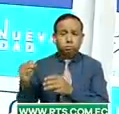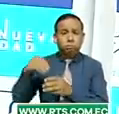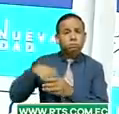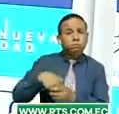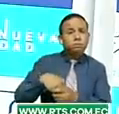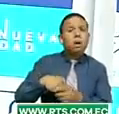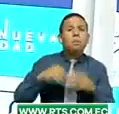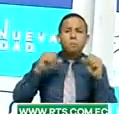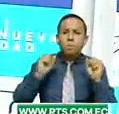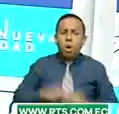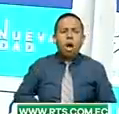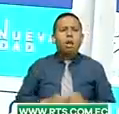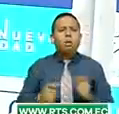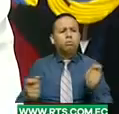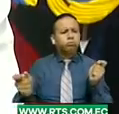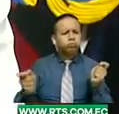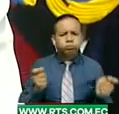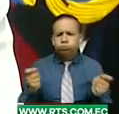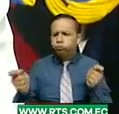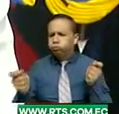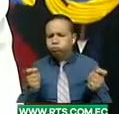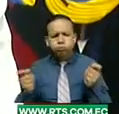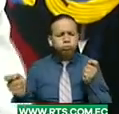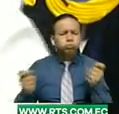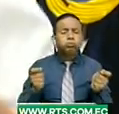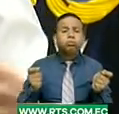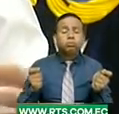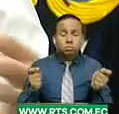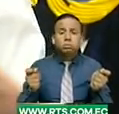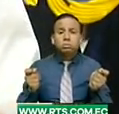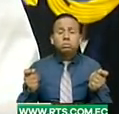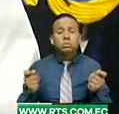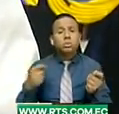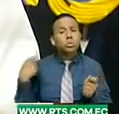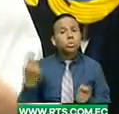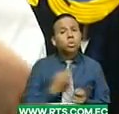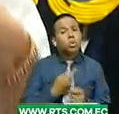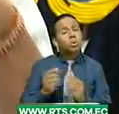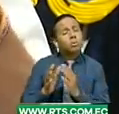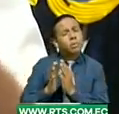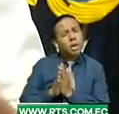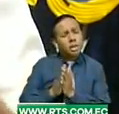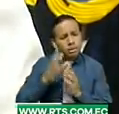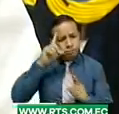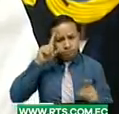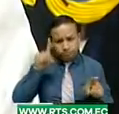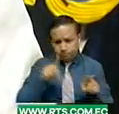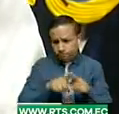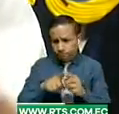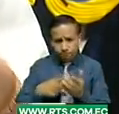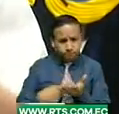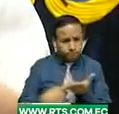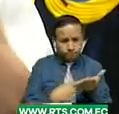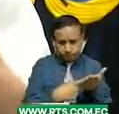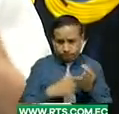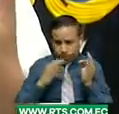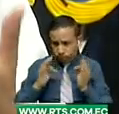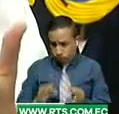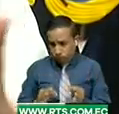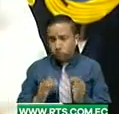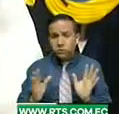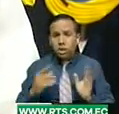que circulan en la ciudad de Guayaquil. Se definió de manera unánime que el numérico que se iba a destinar para hacer el